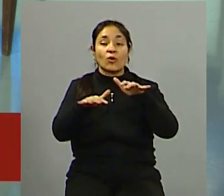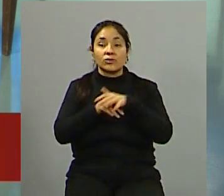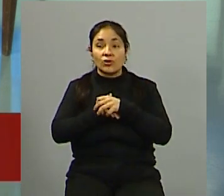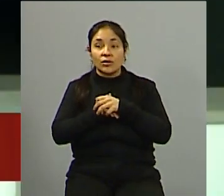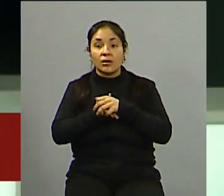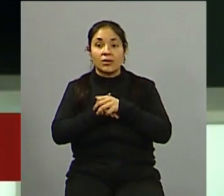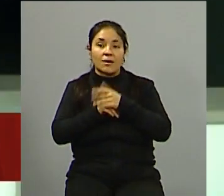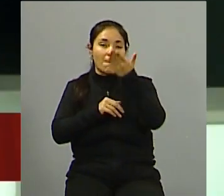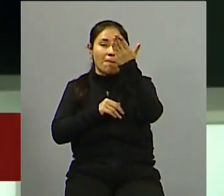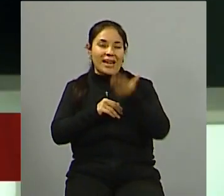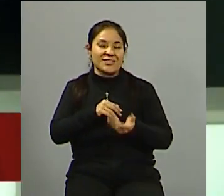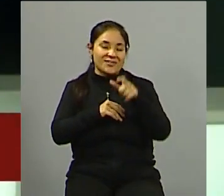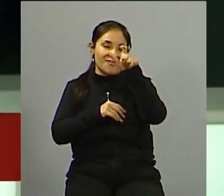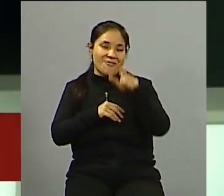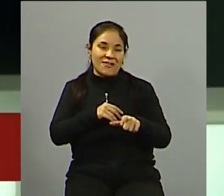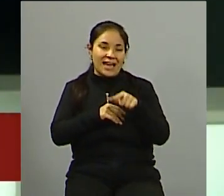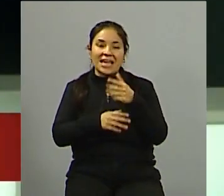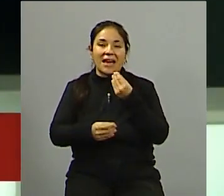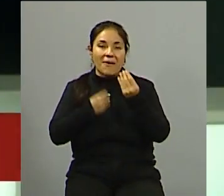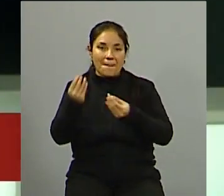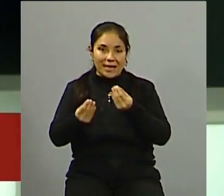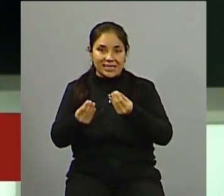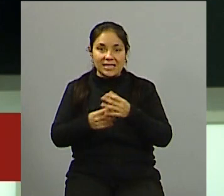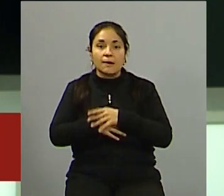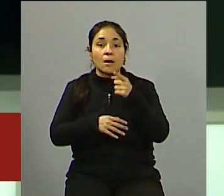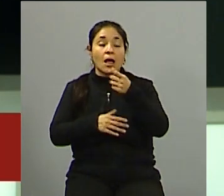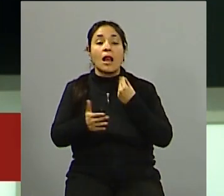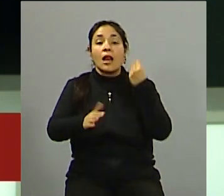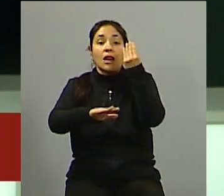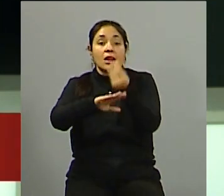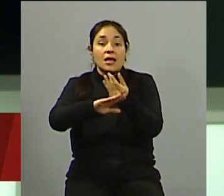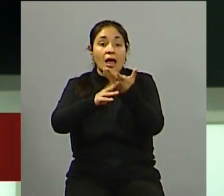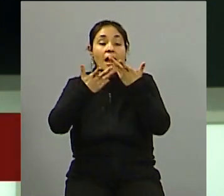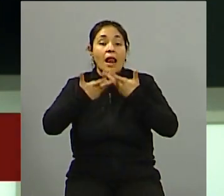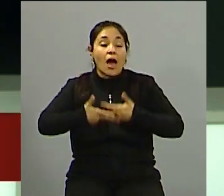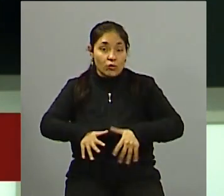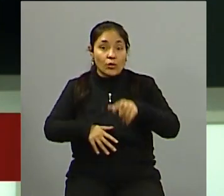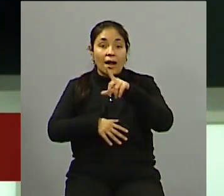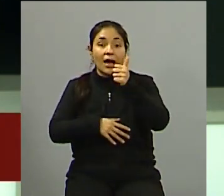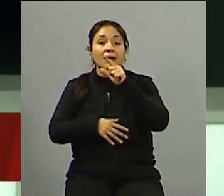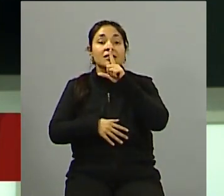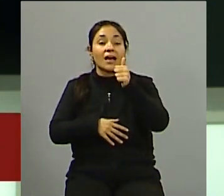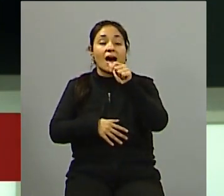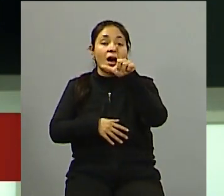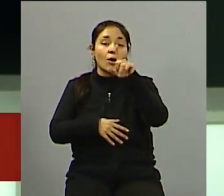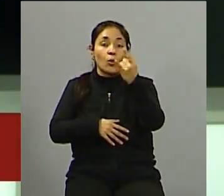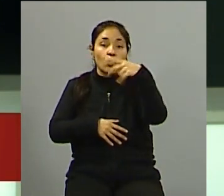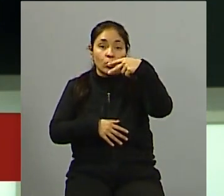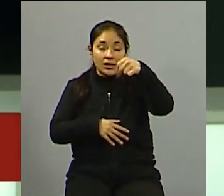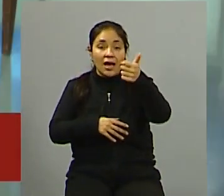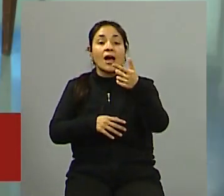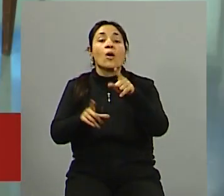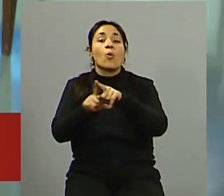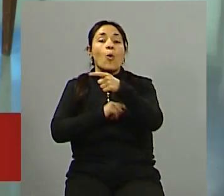Puigdemont? Que en este momento sí se lo ve como el líder natural de Cataluña, desde el punto de vista del presidente